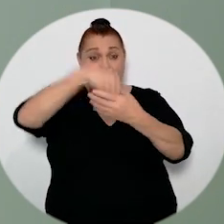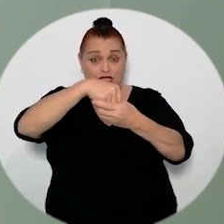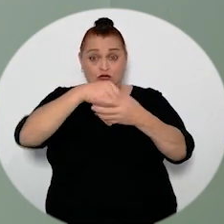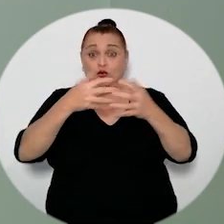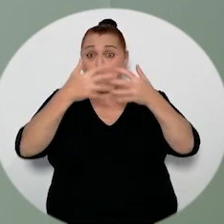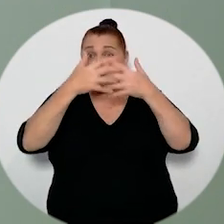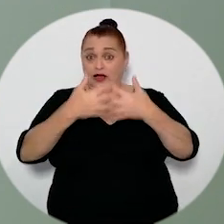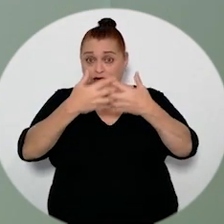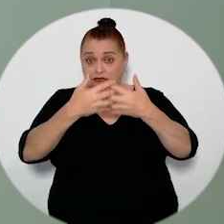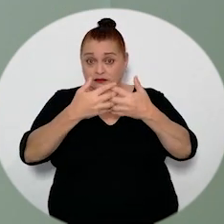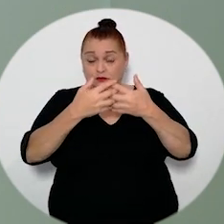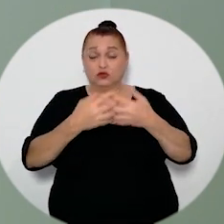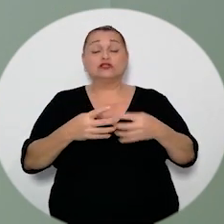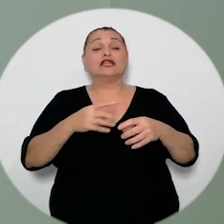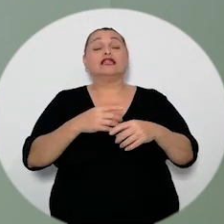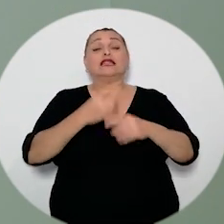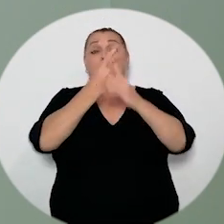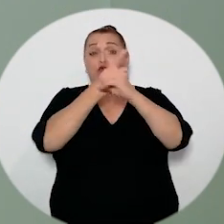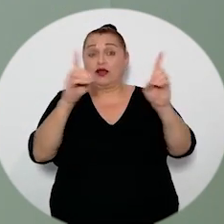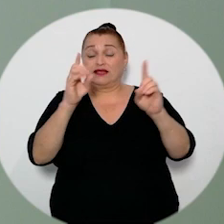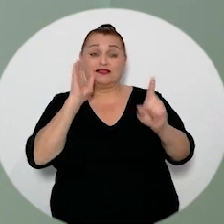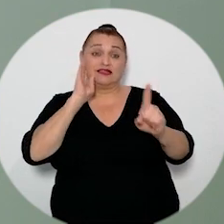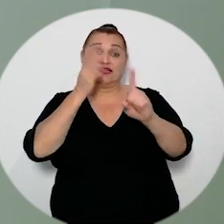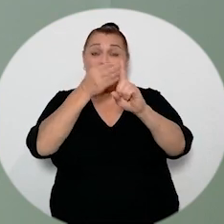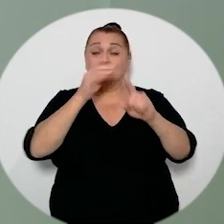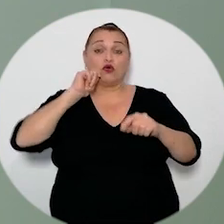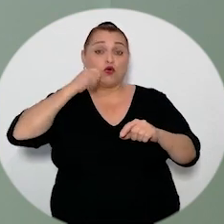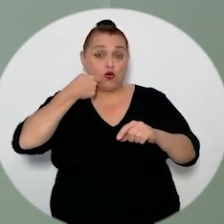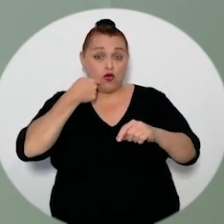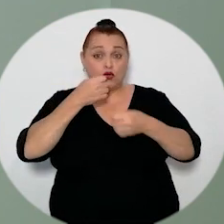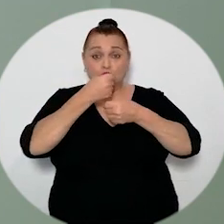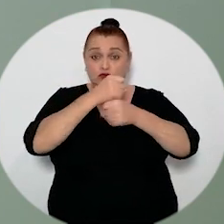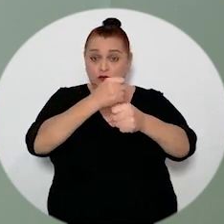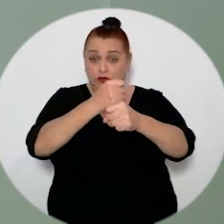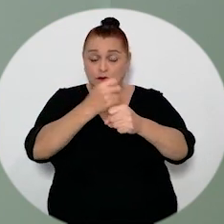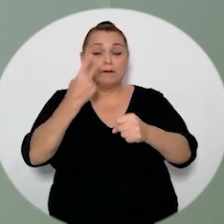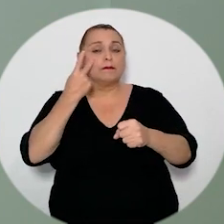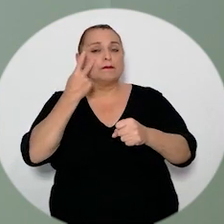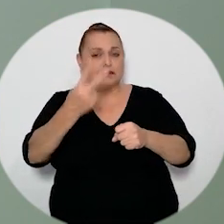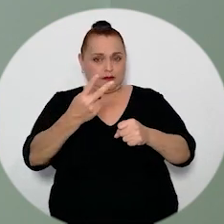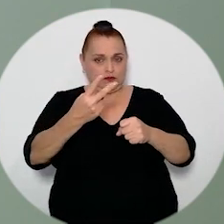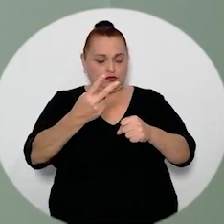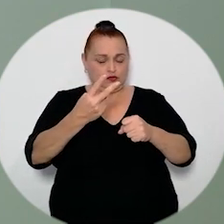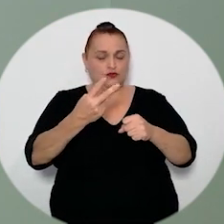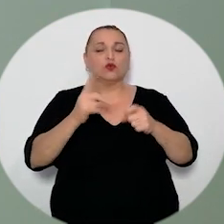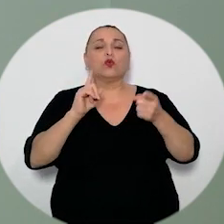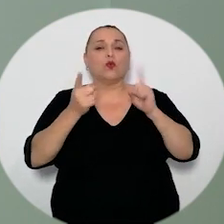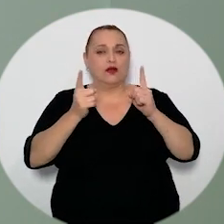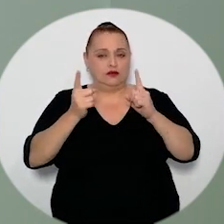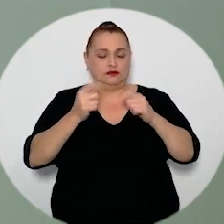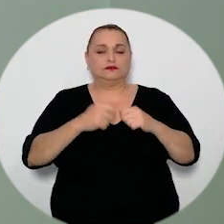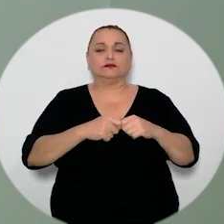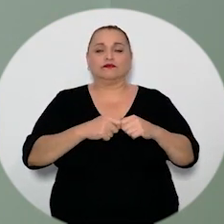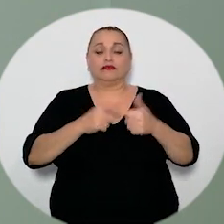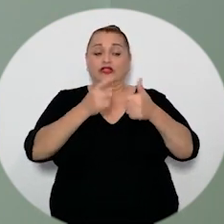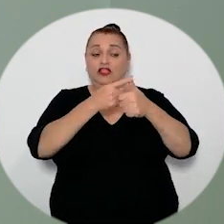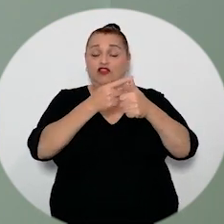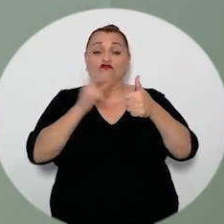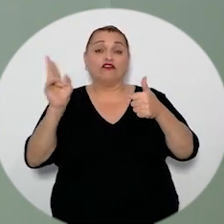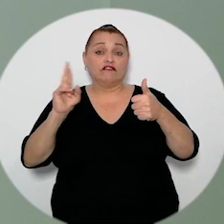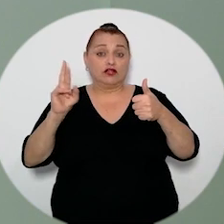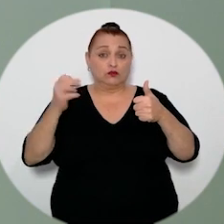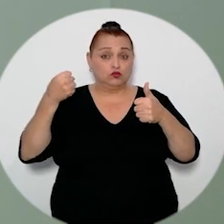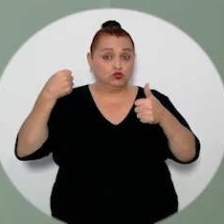de los mecanismos de la democracia directa regulados en el Código Municipal, encontramos los que siguen.